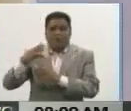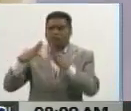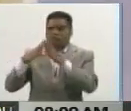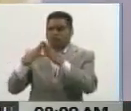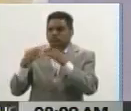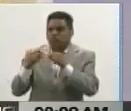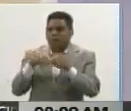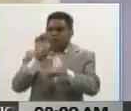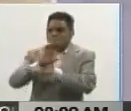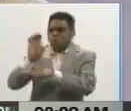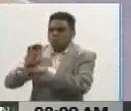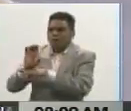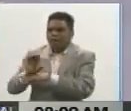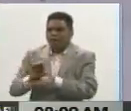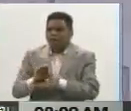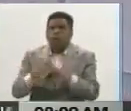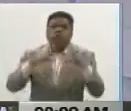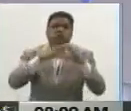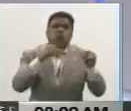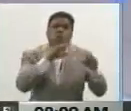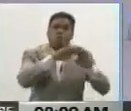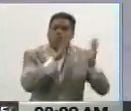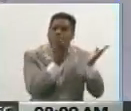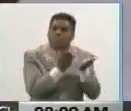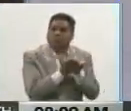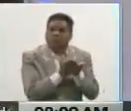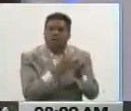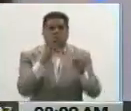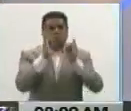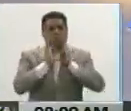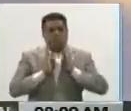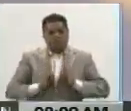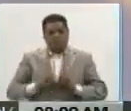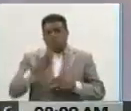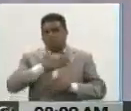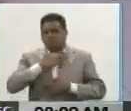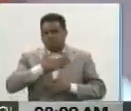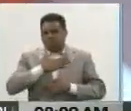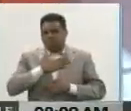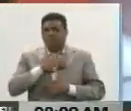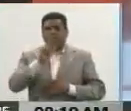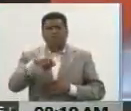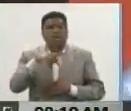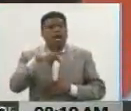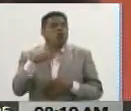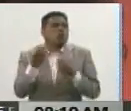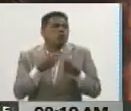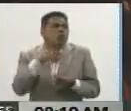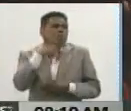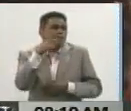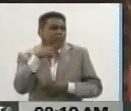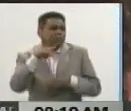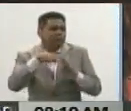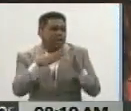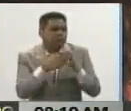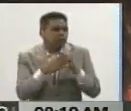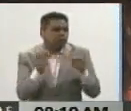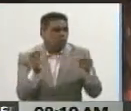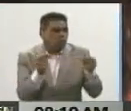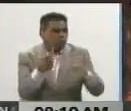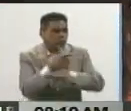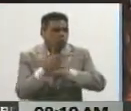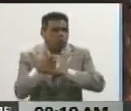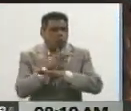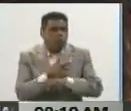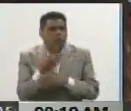de protección de la capa de ozono y de cómo podemos hacerlo desde lo individual hasta, bueno, en la política pública general, ¿no? El tema de los parques nacionales, ¿cómo se